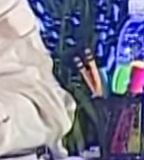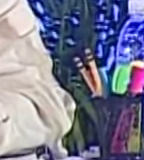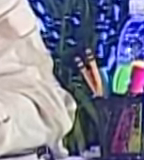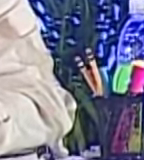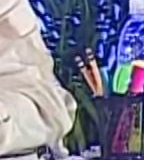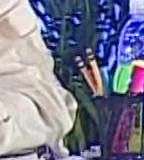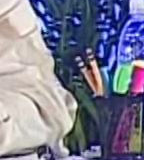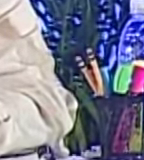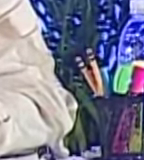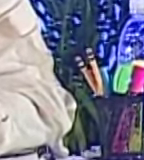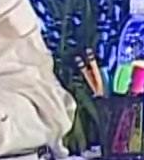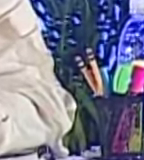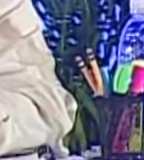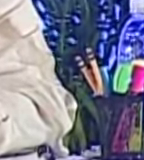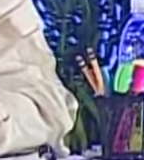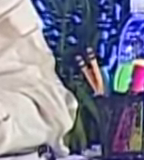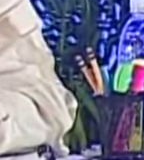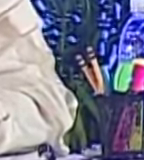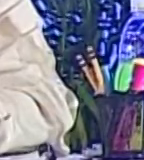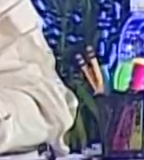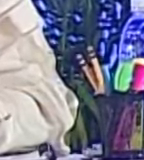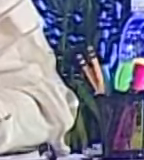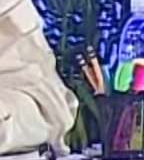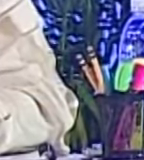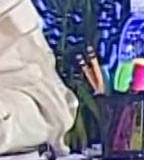estos elementos. Igualmente,